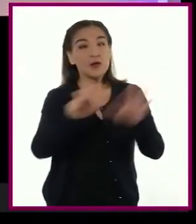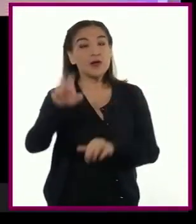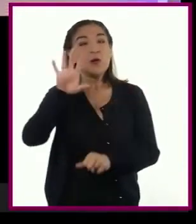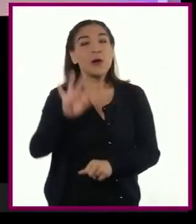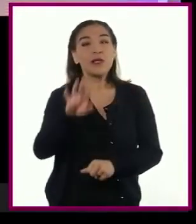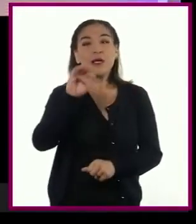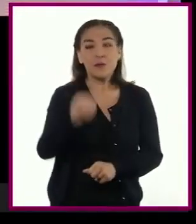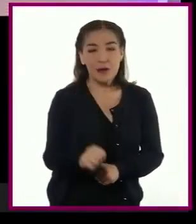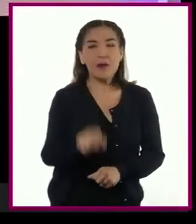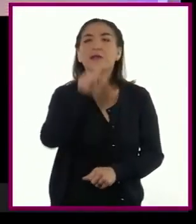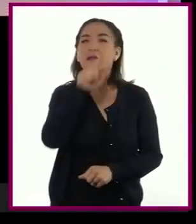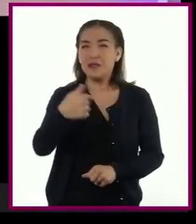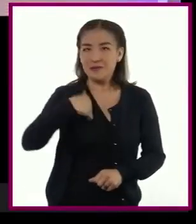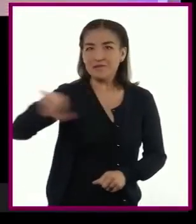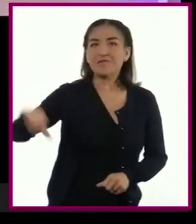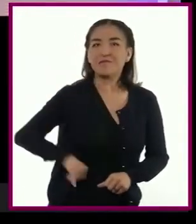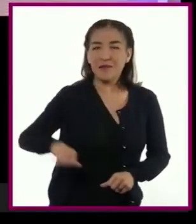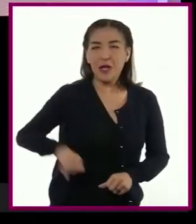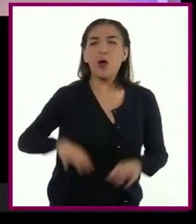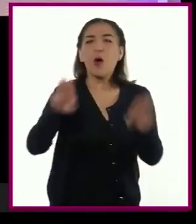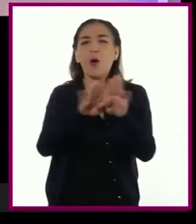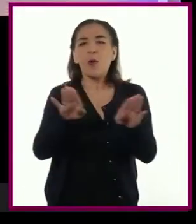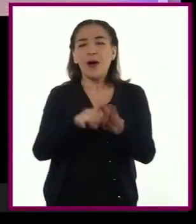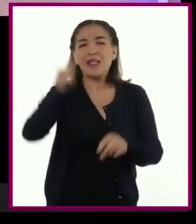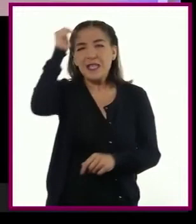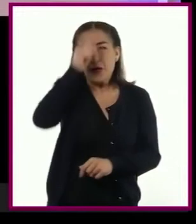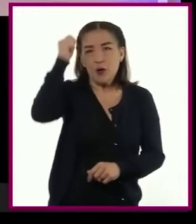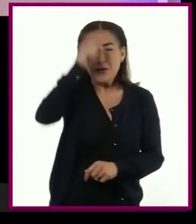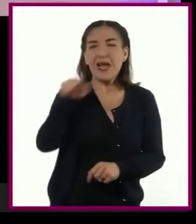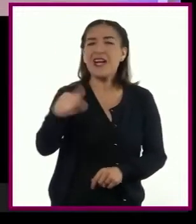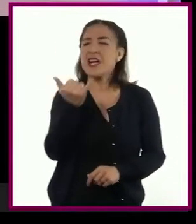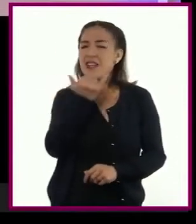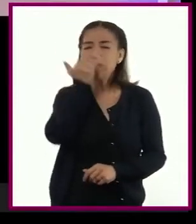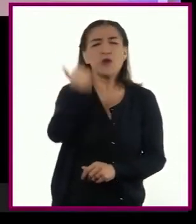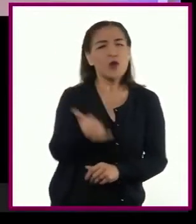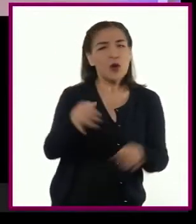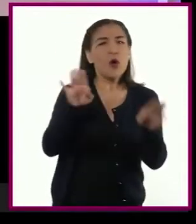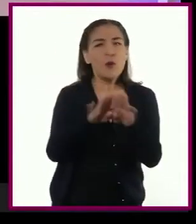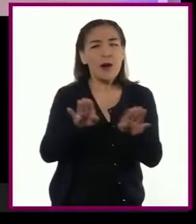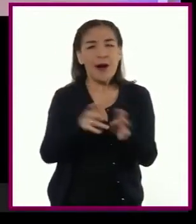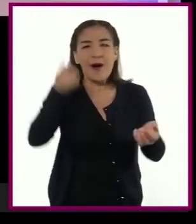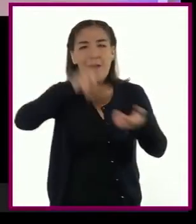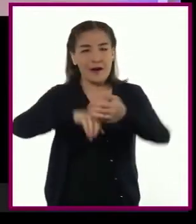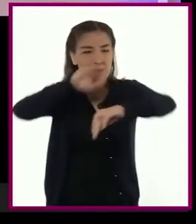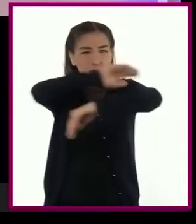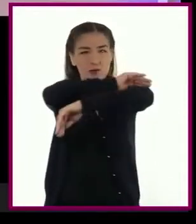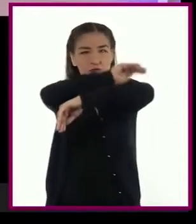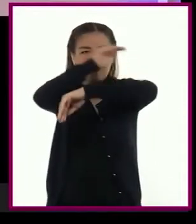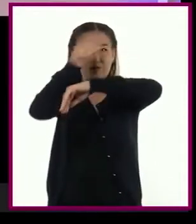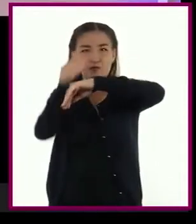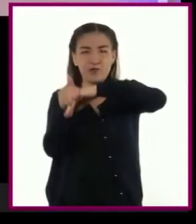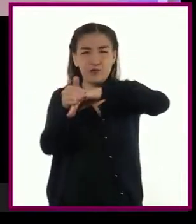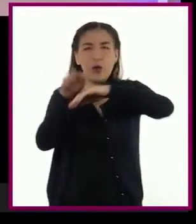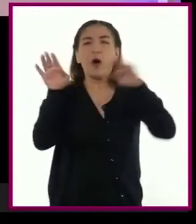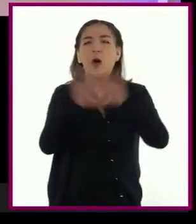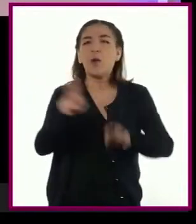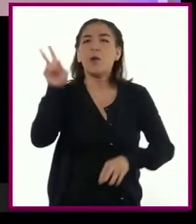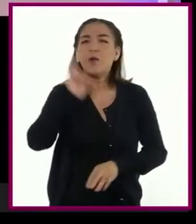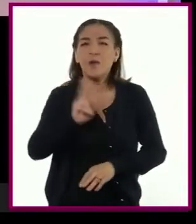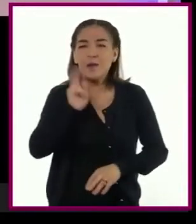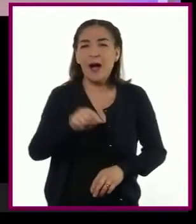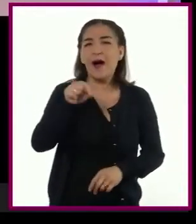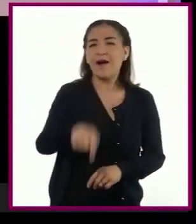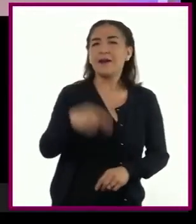1849. También me interesé por la teoría de los errores. Deduje la curva normal de la probabilidad, hoy